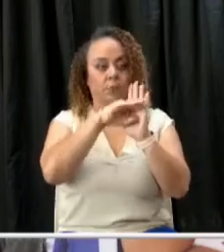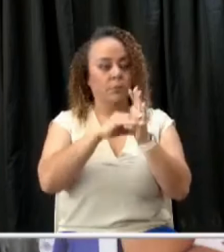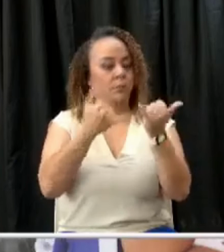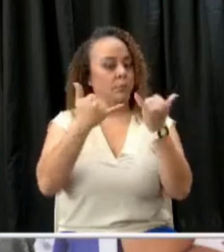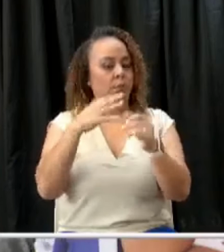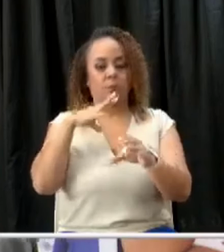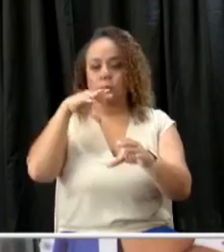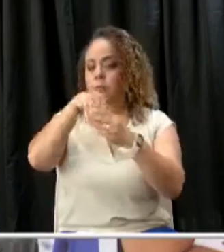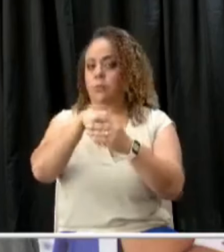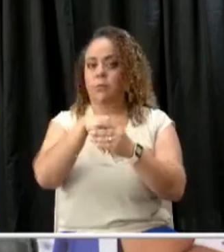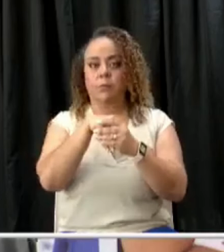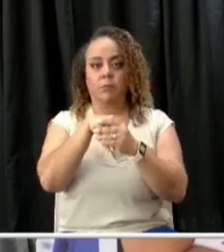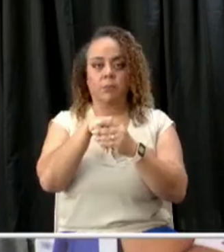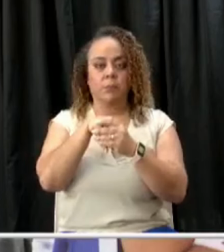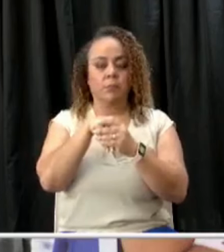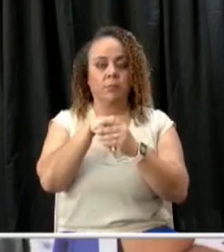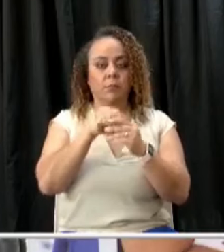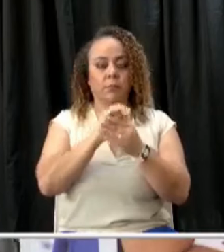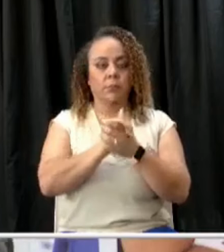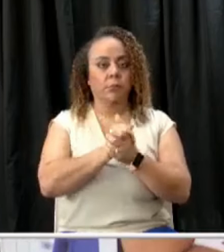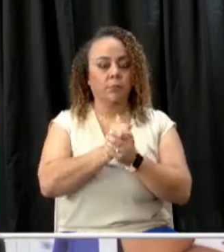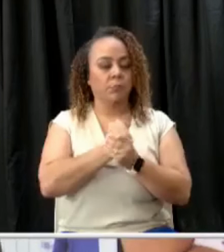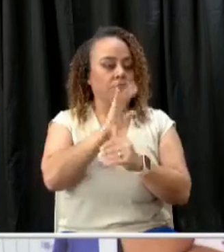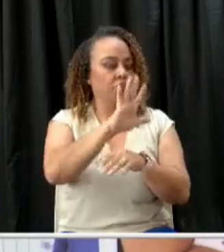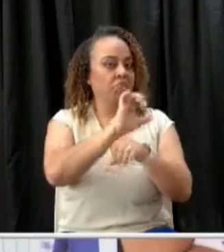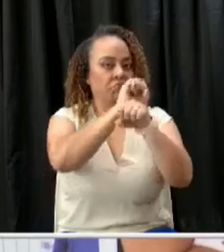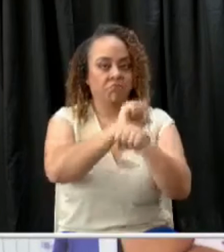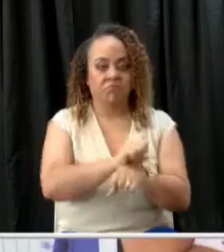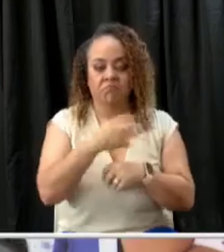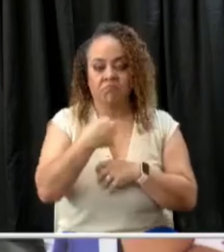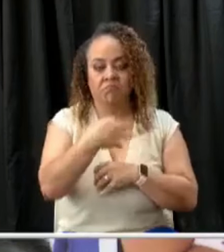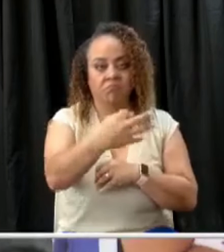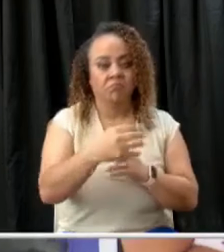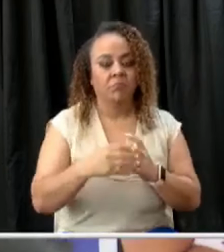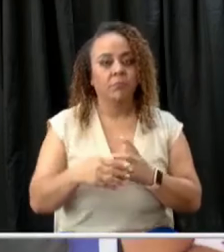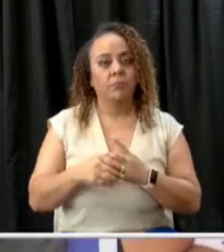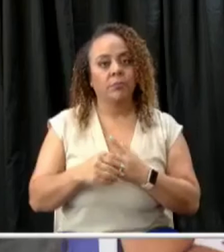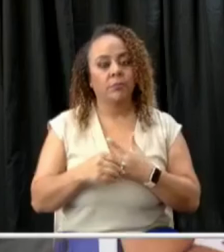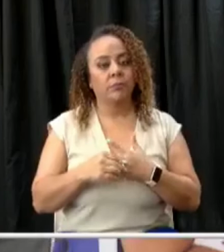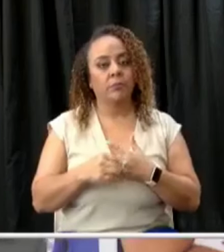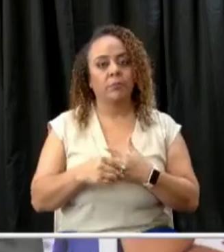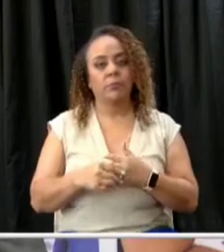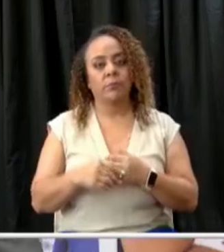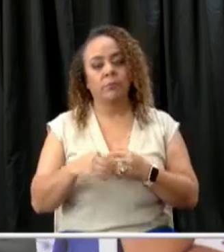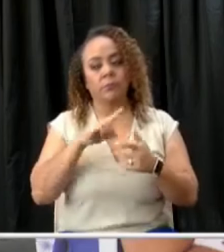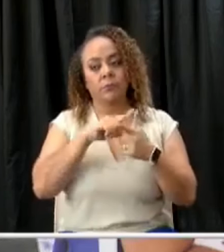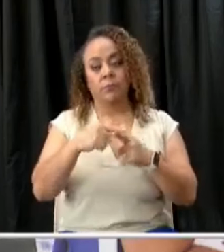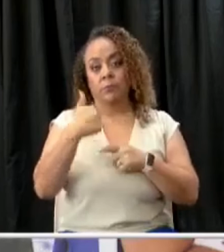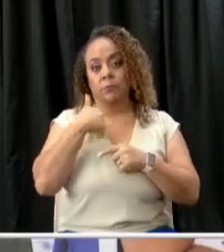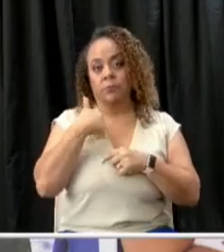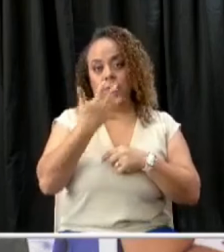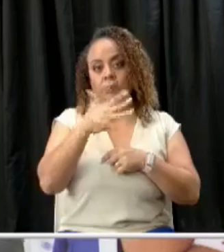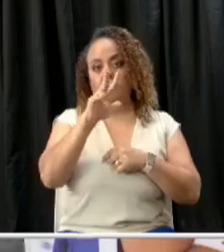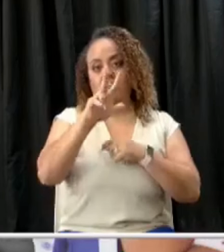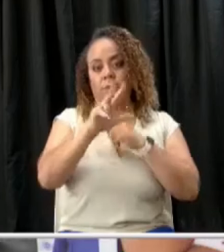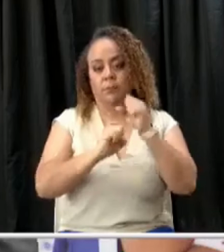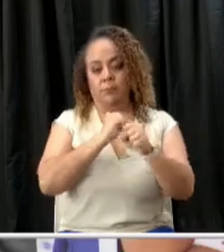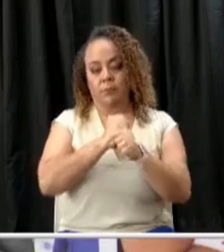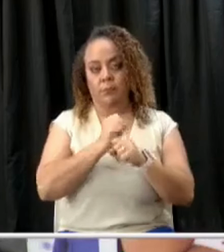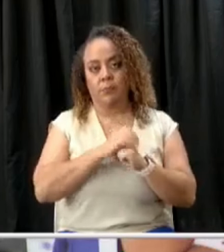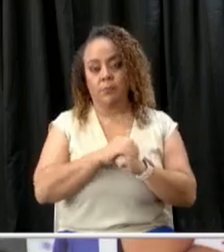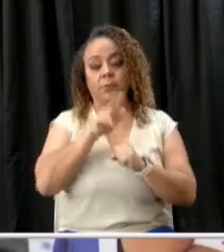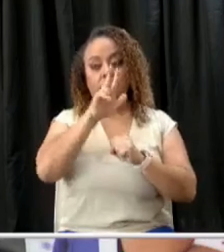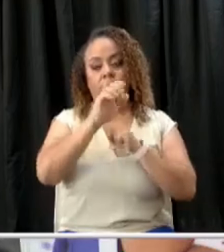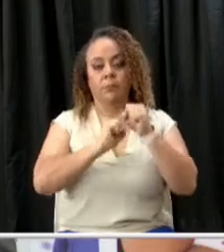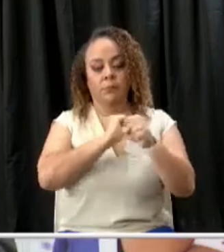parte de su rutina, diaria, exactamente, lleva al menos 3 años. 3 años